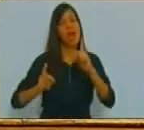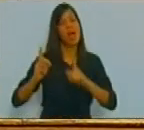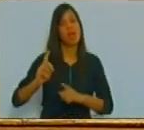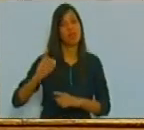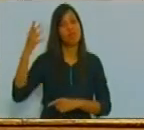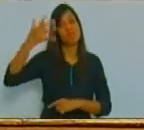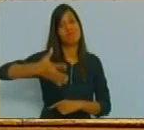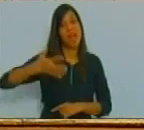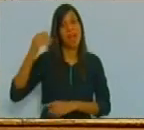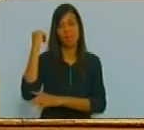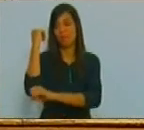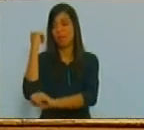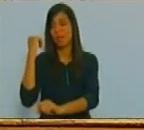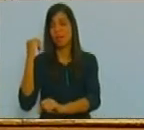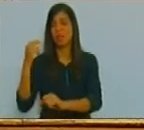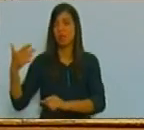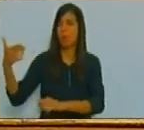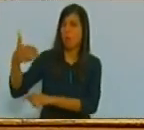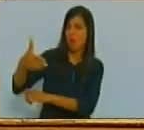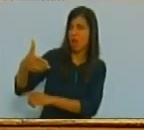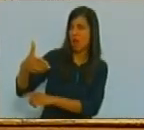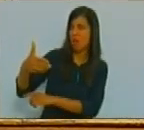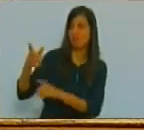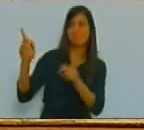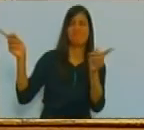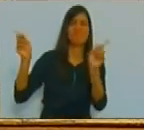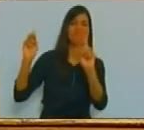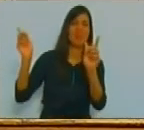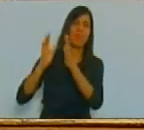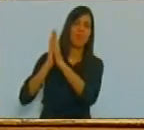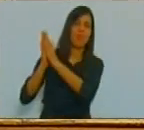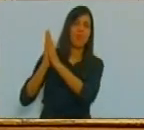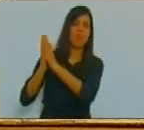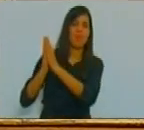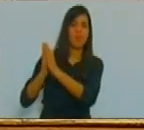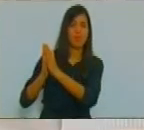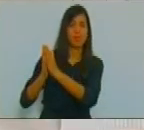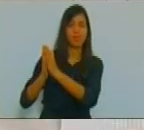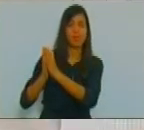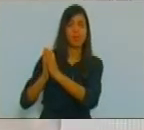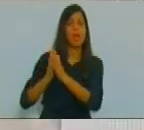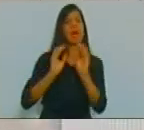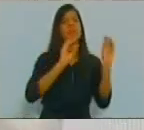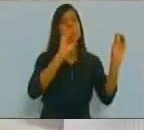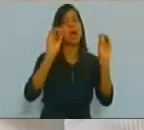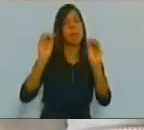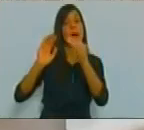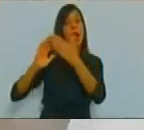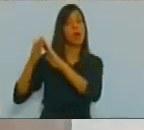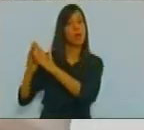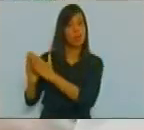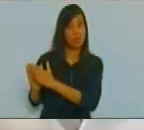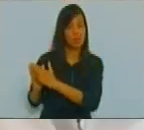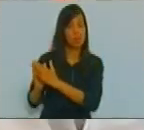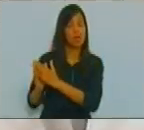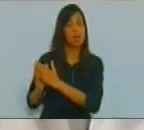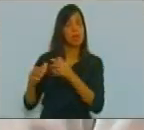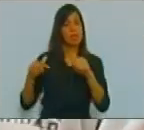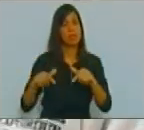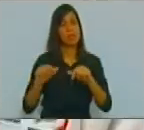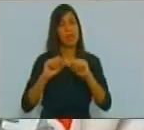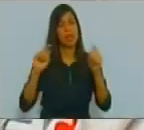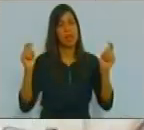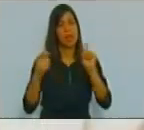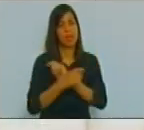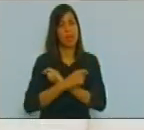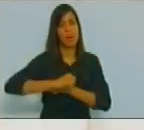que delinquen no es el camino enviamos un mensaje a la ciudadanía también con esta reforma en los